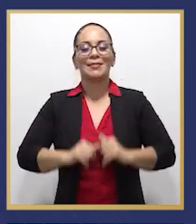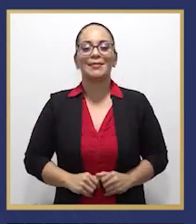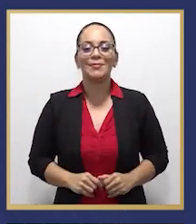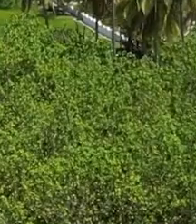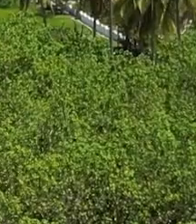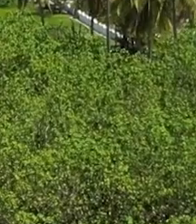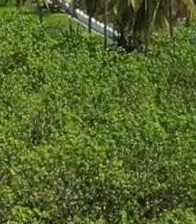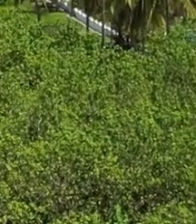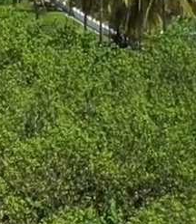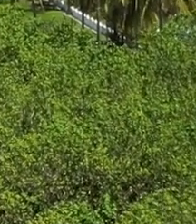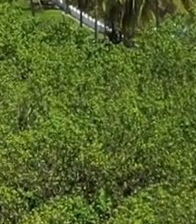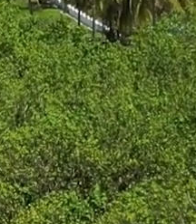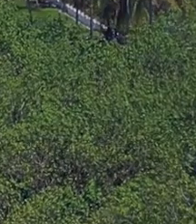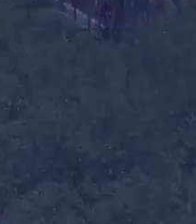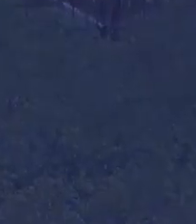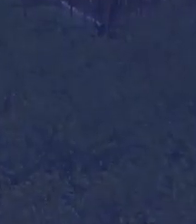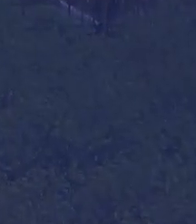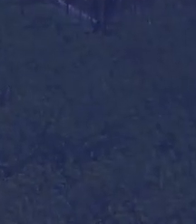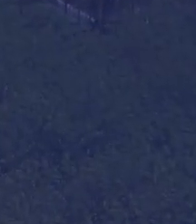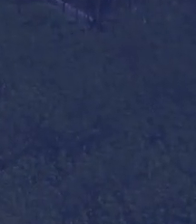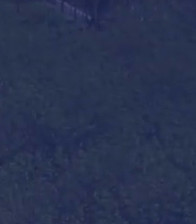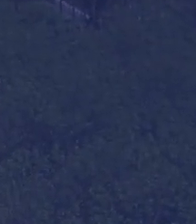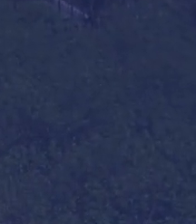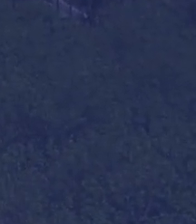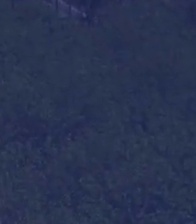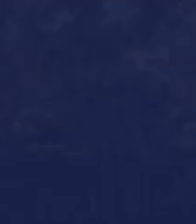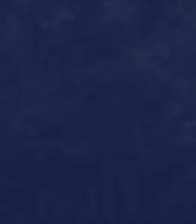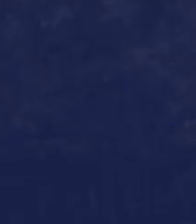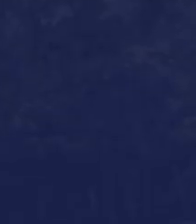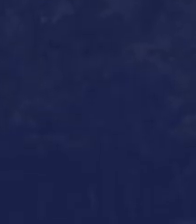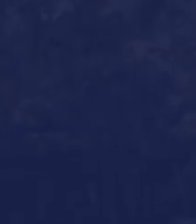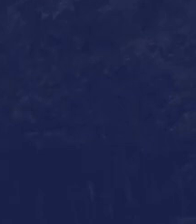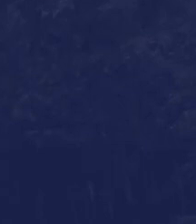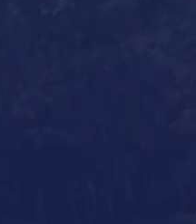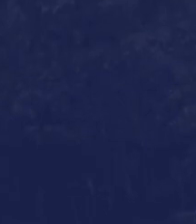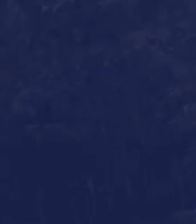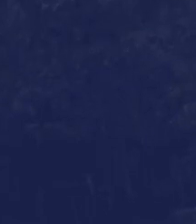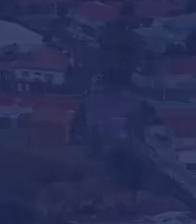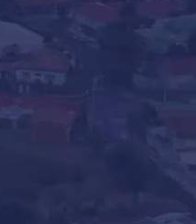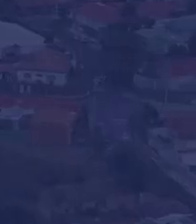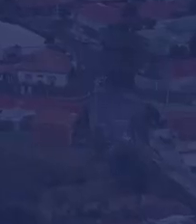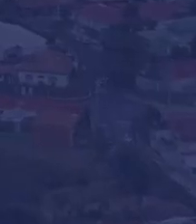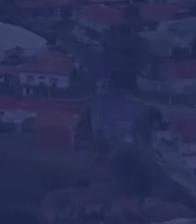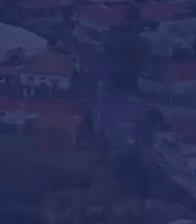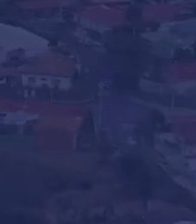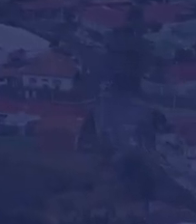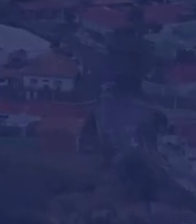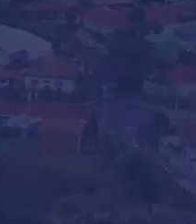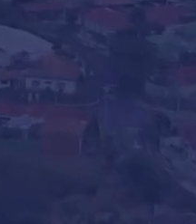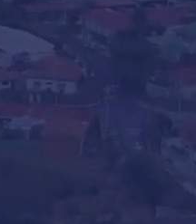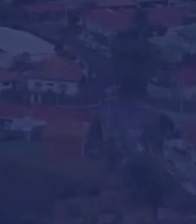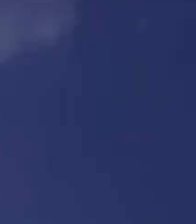gracias Costa Rica tiene un firme propósito que laa gener